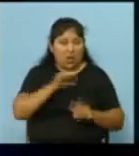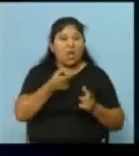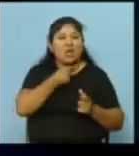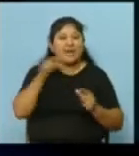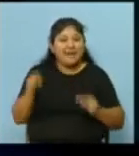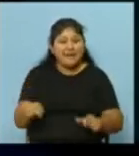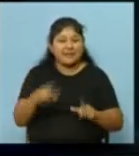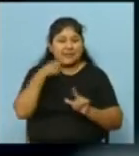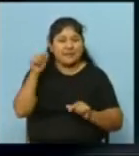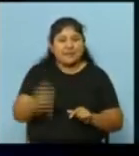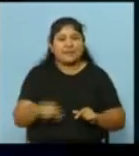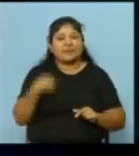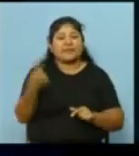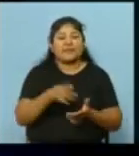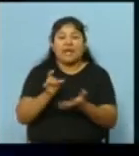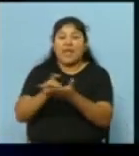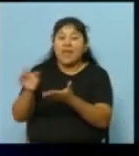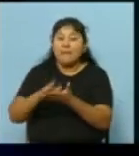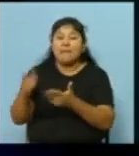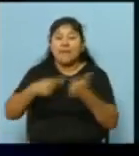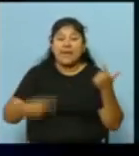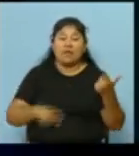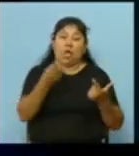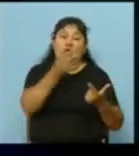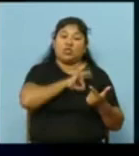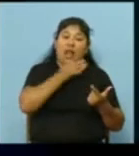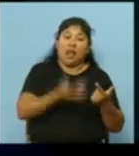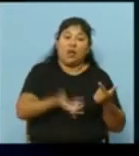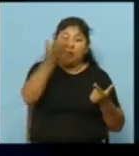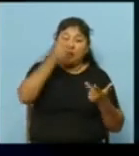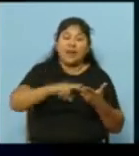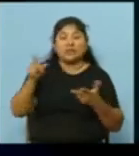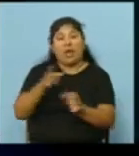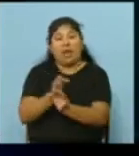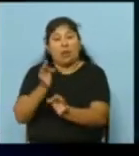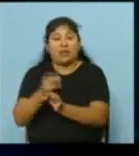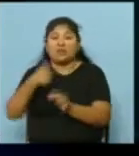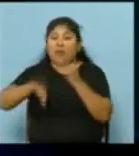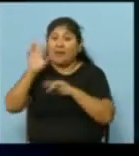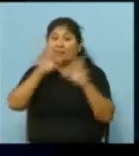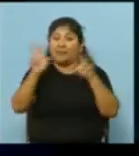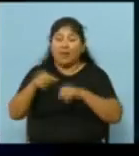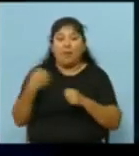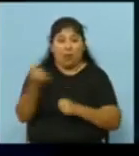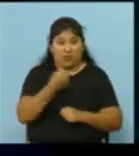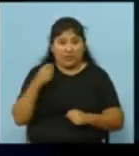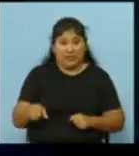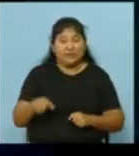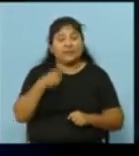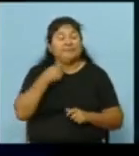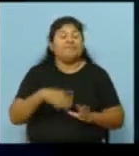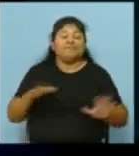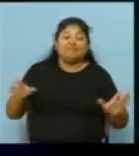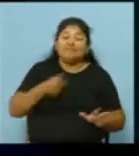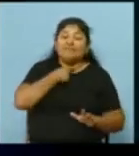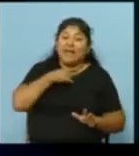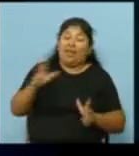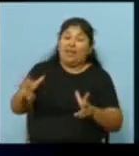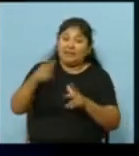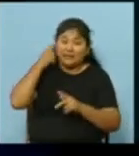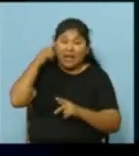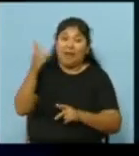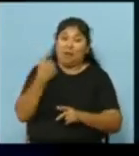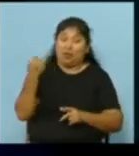aumento de salario bueno el tema de la educación es otro tema principal y quería decirles que me parece un dato muy importante